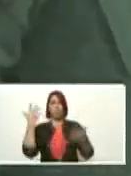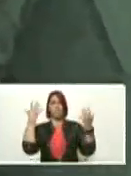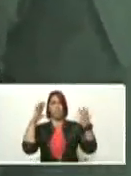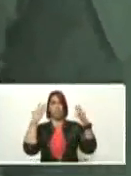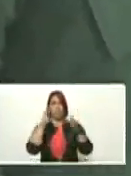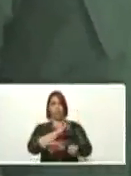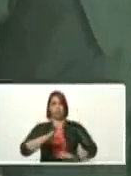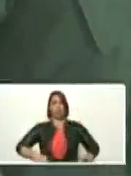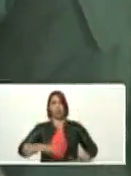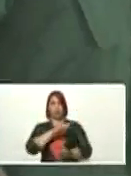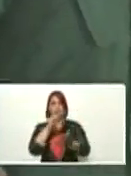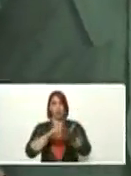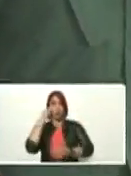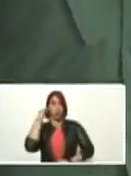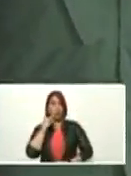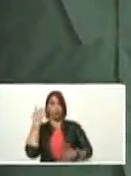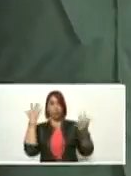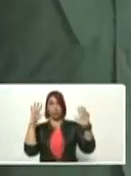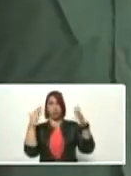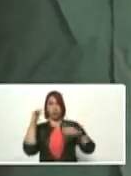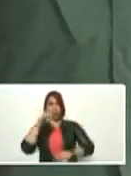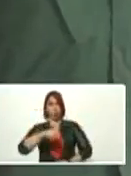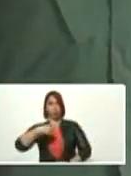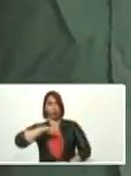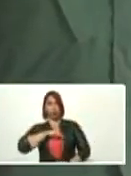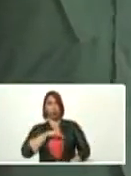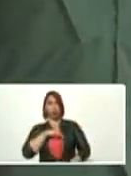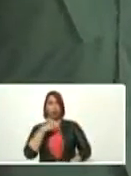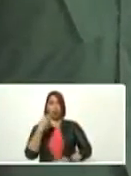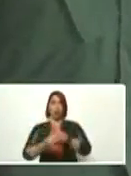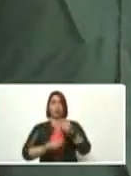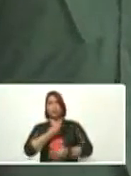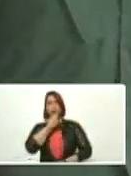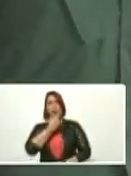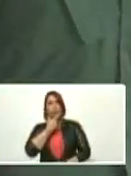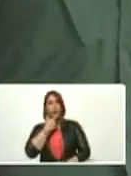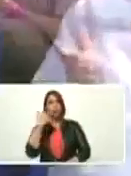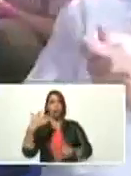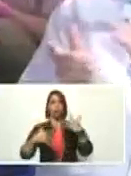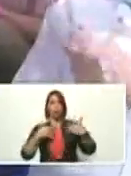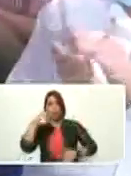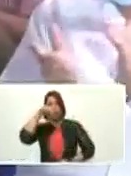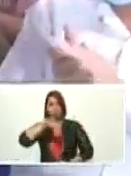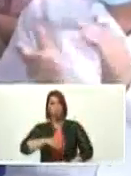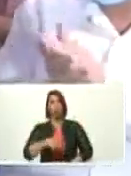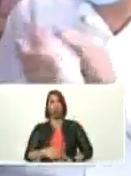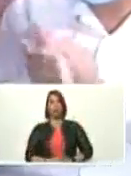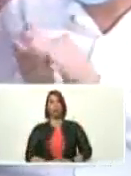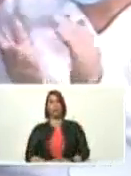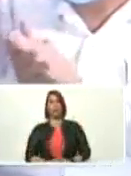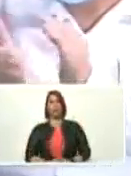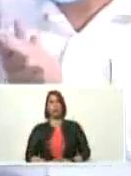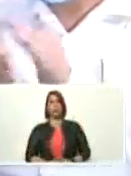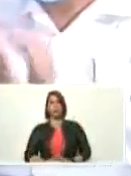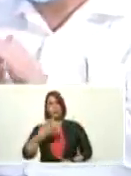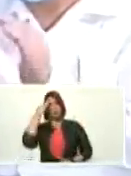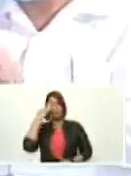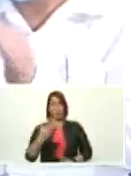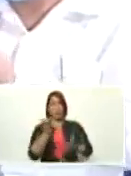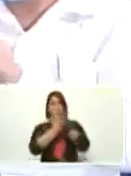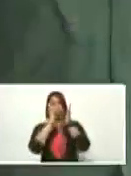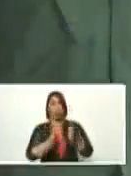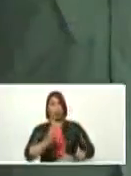Armada Nacional Bolivariana. Hoy estamos haciendo este hermoso acto aquí en la Academia Militar de la Armada Bolivariana de